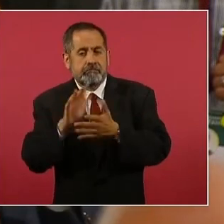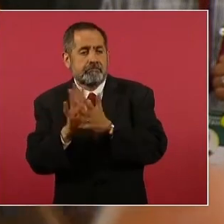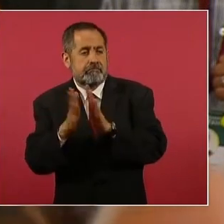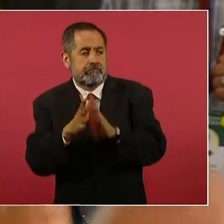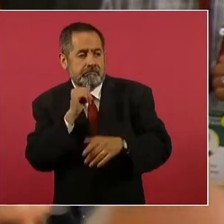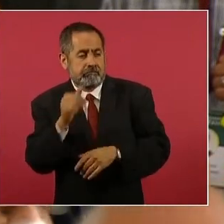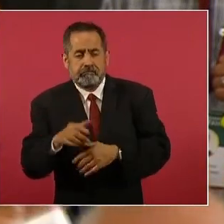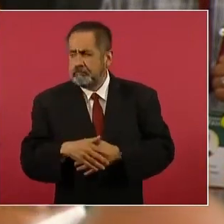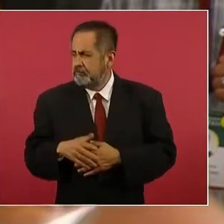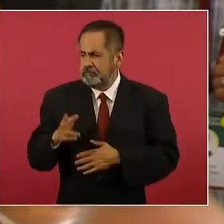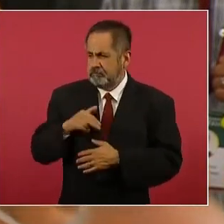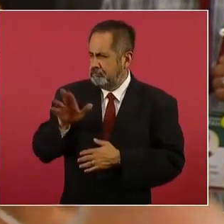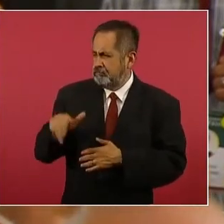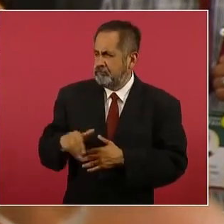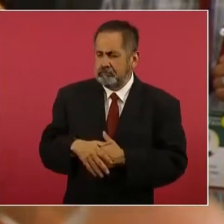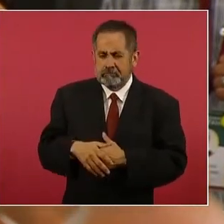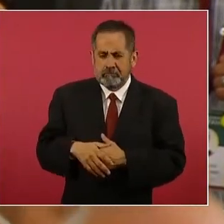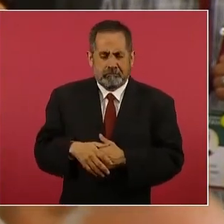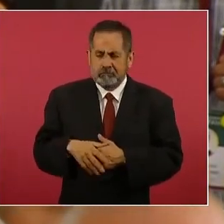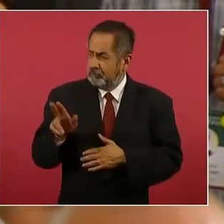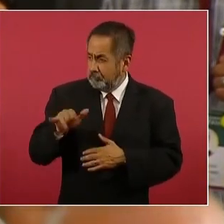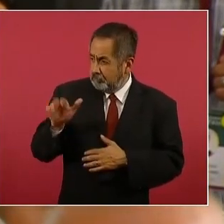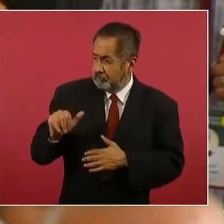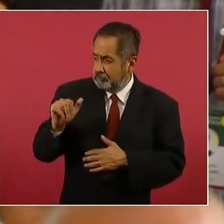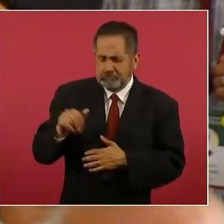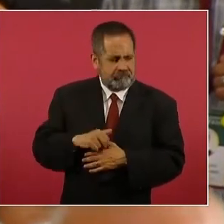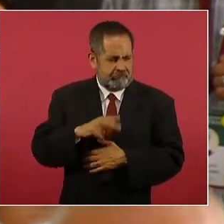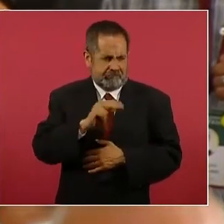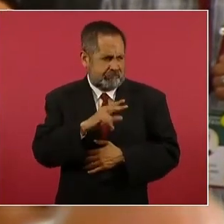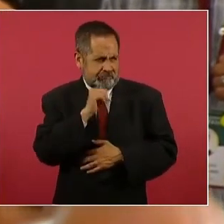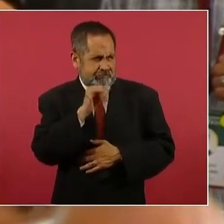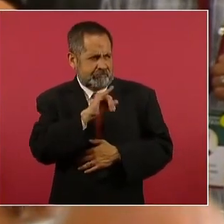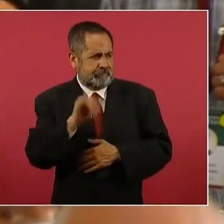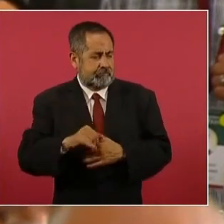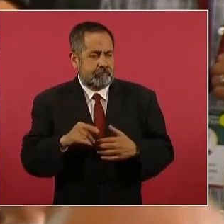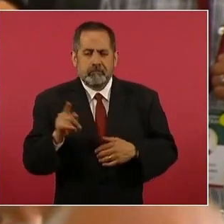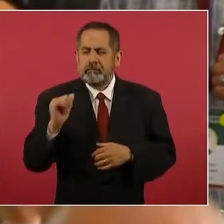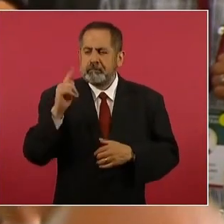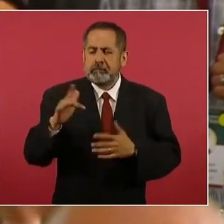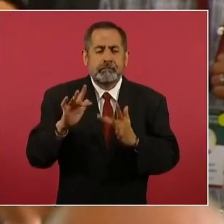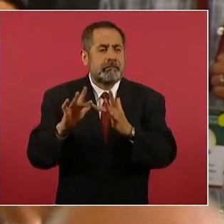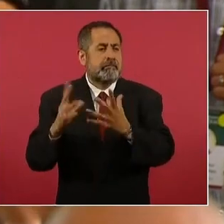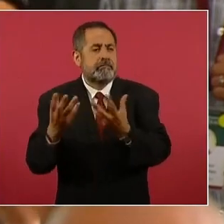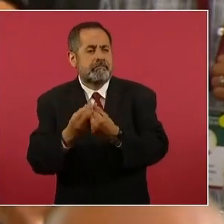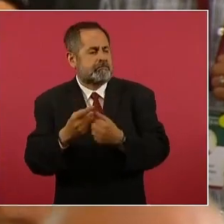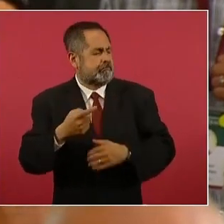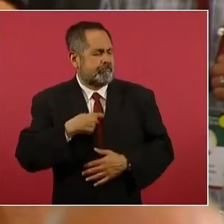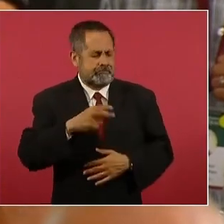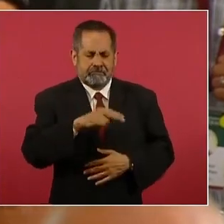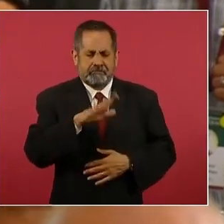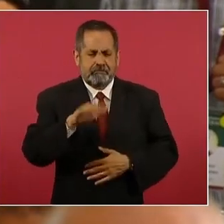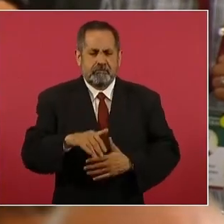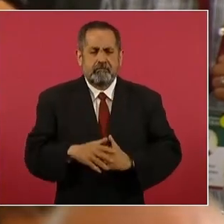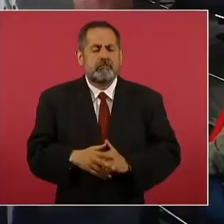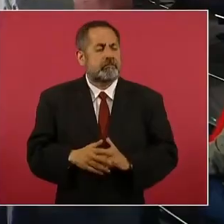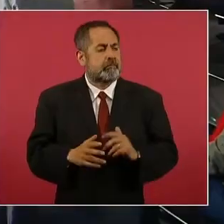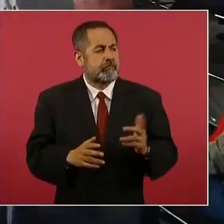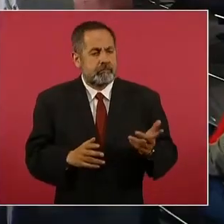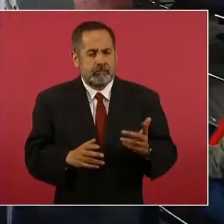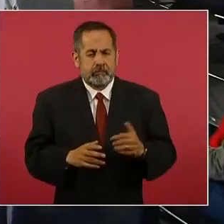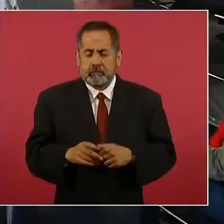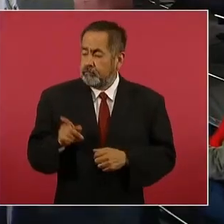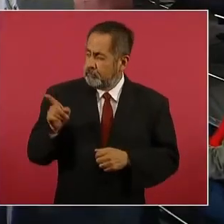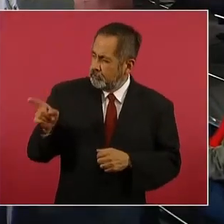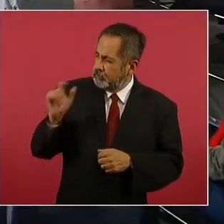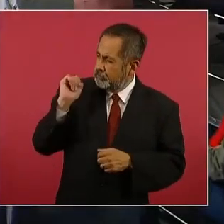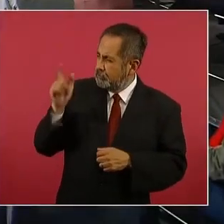comunicación. Nunca. ¿Y como director de la AFI? Como parte de estrategia de contacto, nunca. Nunca, y además yo hay que prestarlo más. ¿No